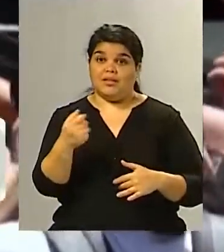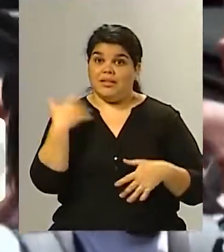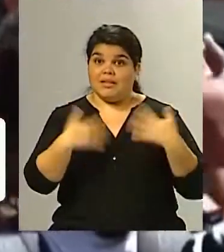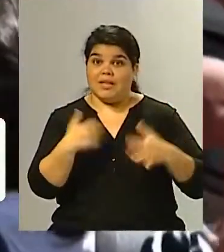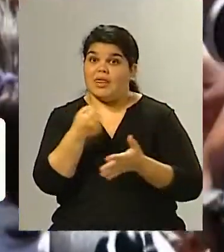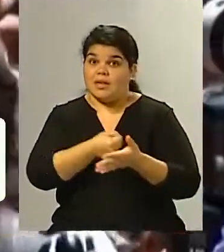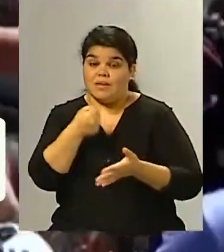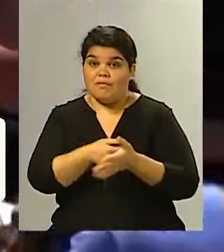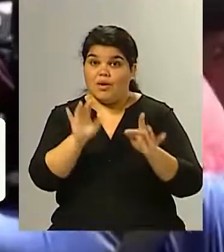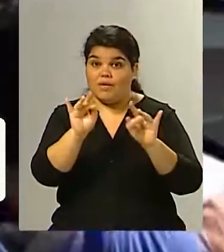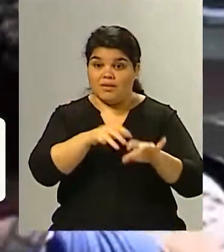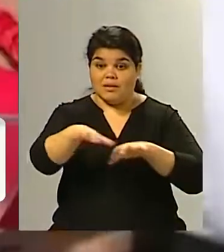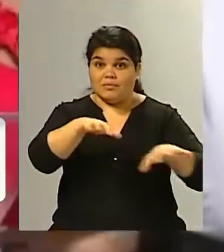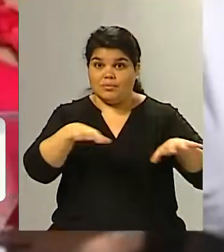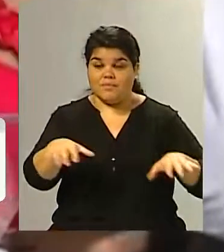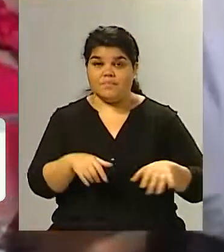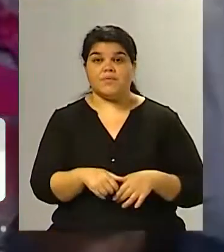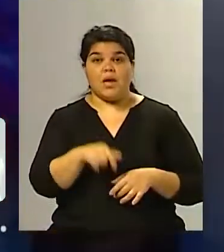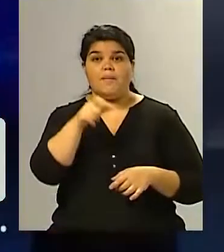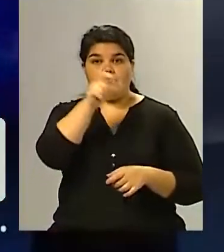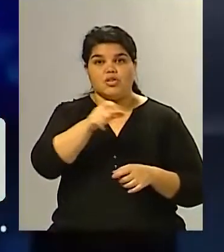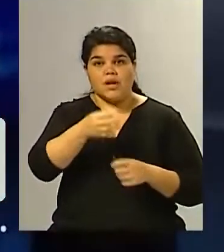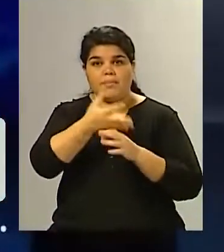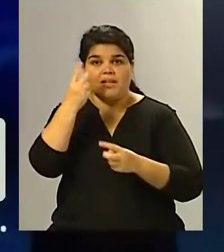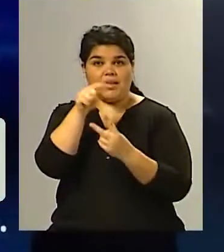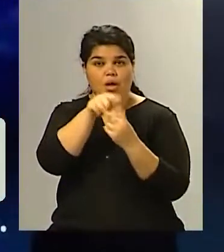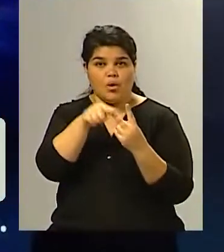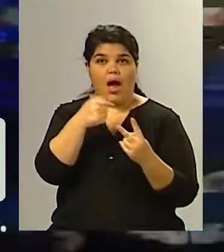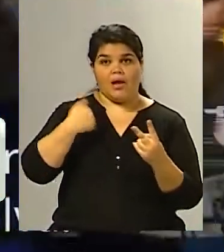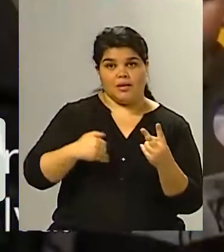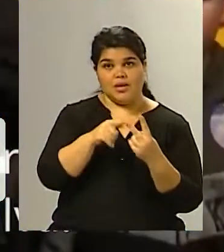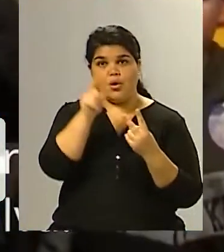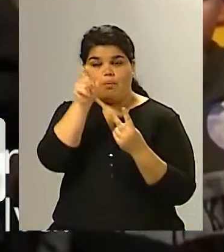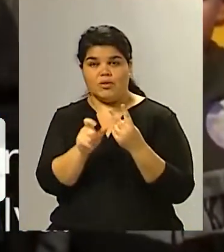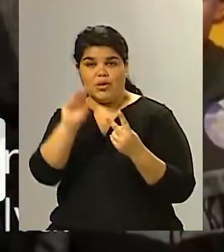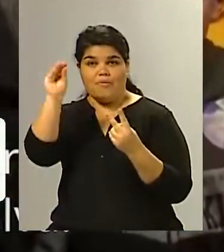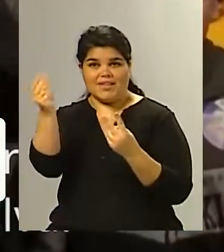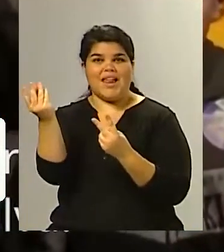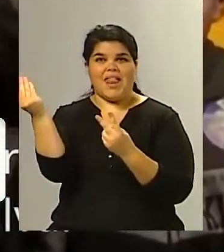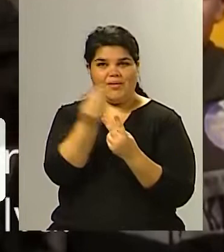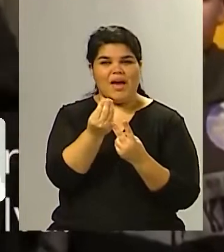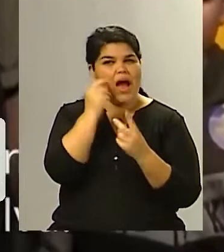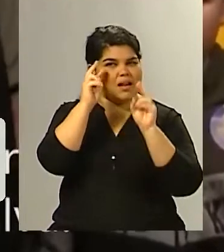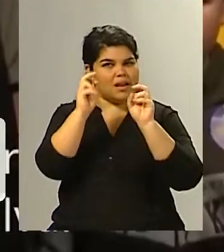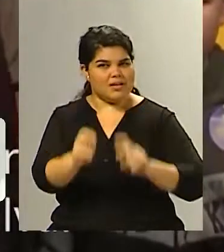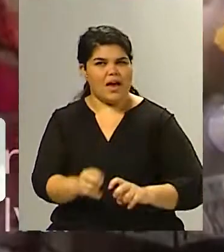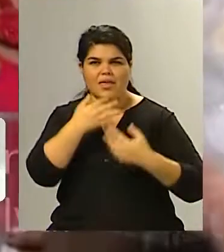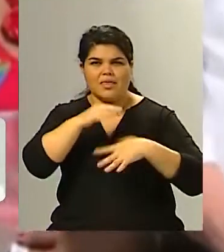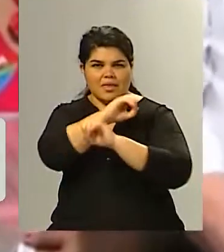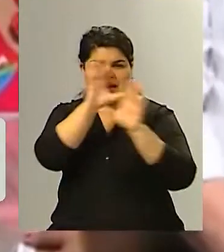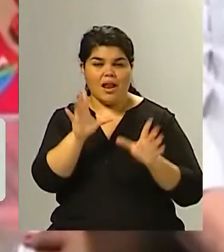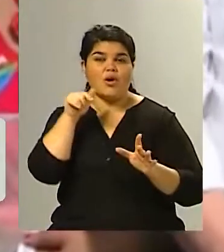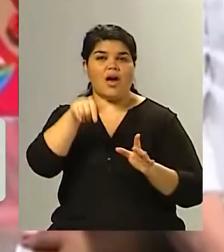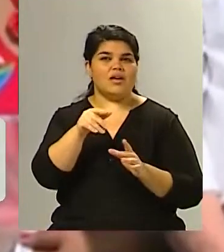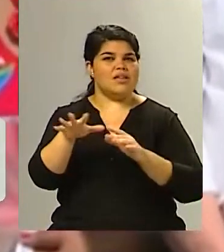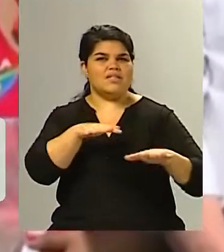dos especialistas, uno argentino, otro desde Brasil. Vamos a estar tratando de entender lo que ha sucedido en estas elecciones y cuáles serán los desafíos que